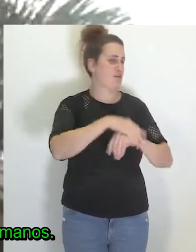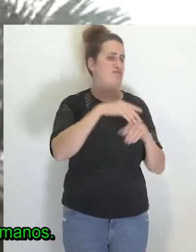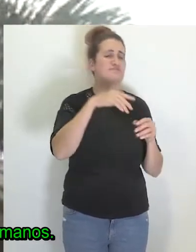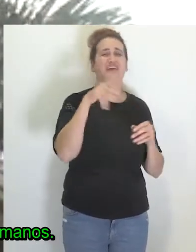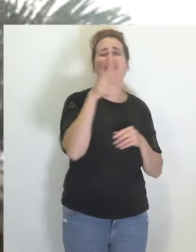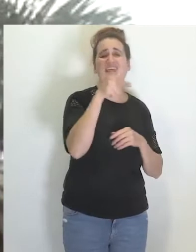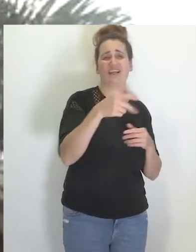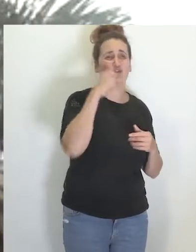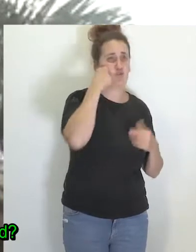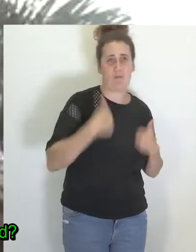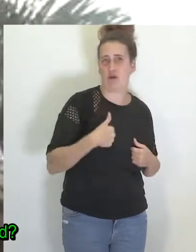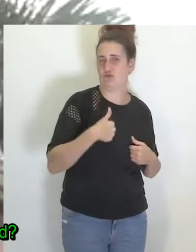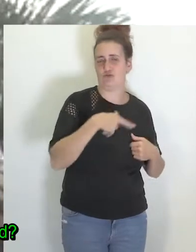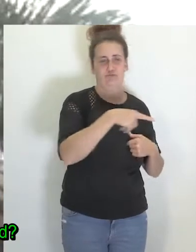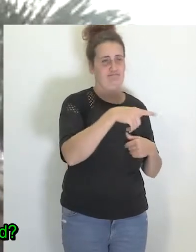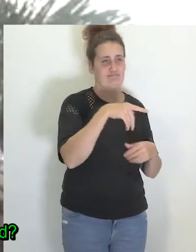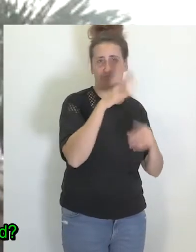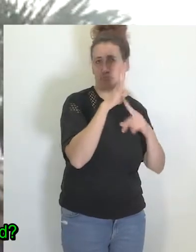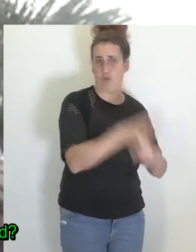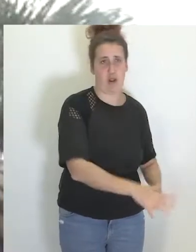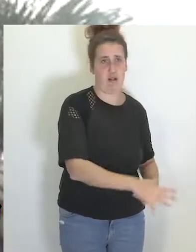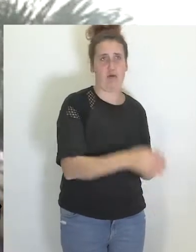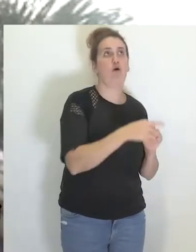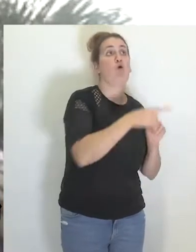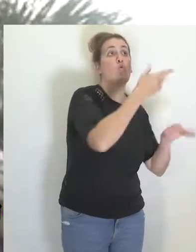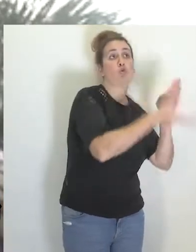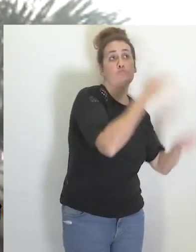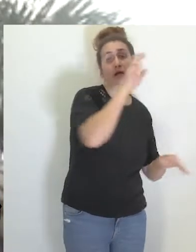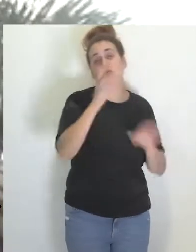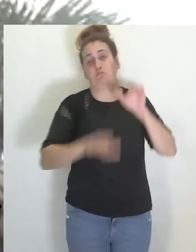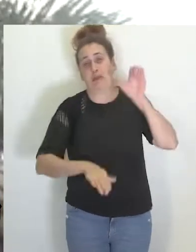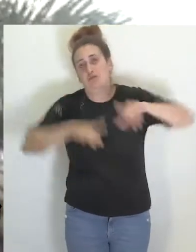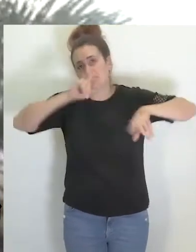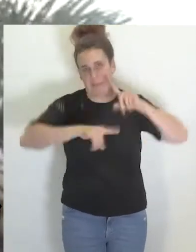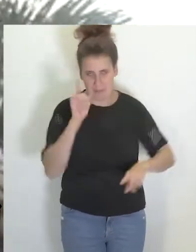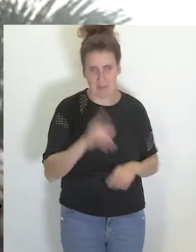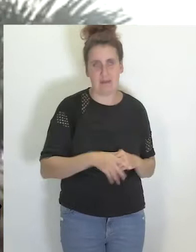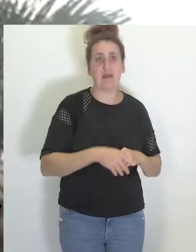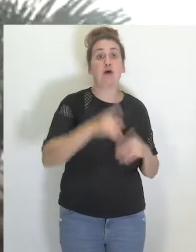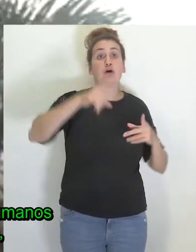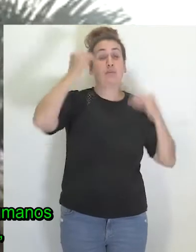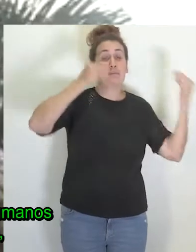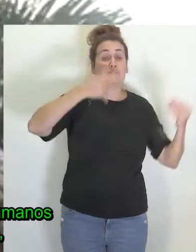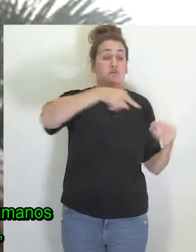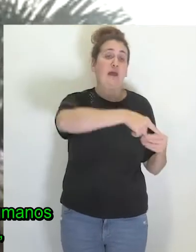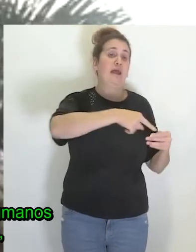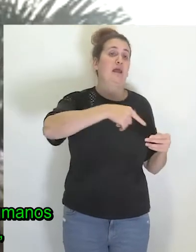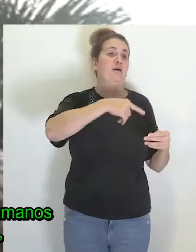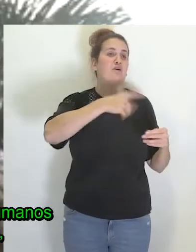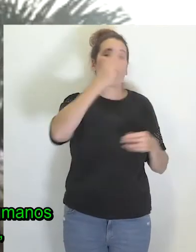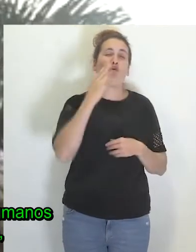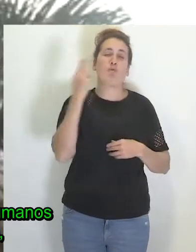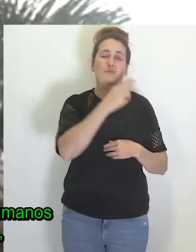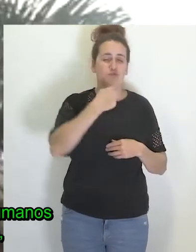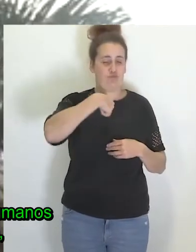derechos humanos, unos más que otros, ¿verdad? Y entonces yo creo que ahí nuestro compromiso como defensoras de